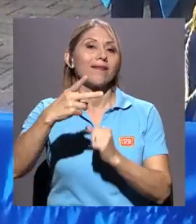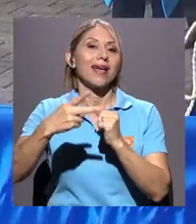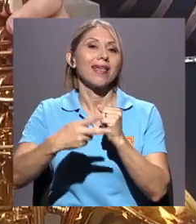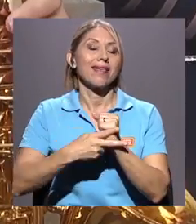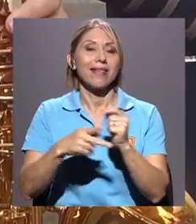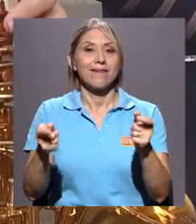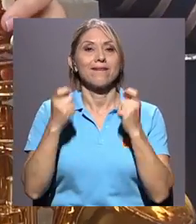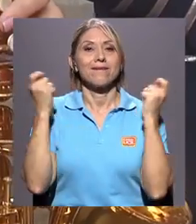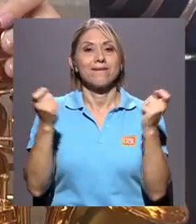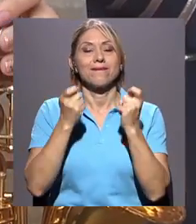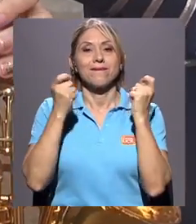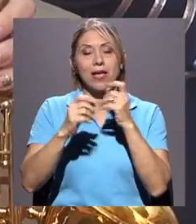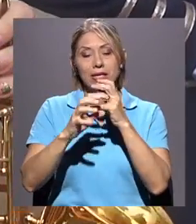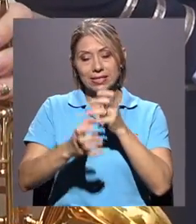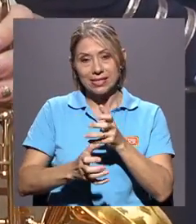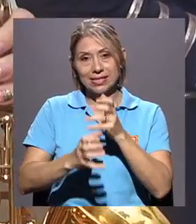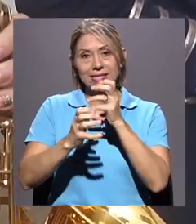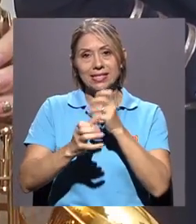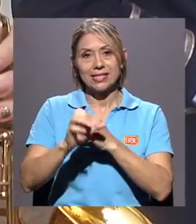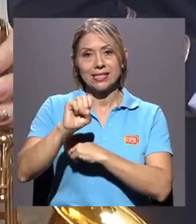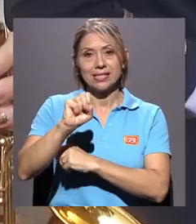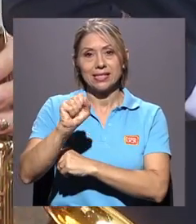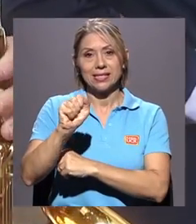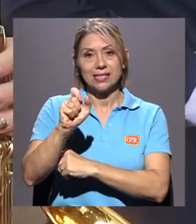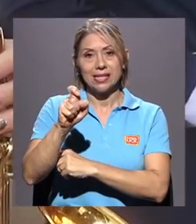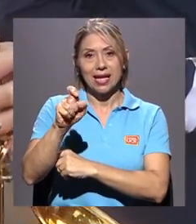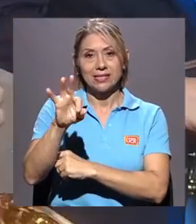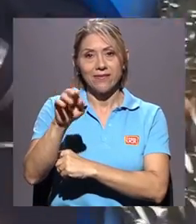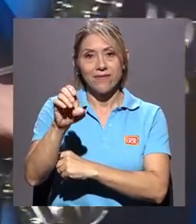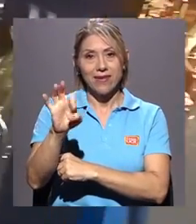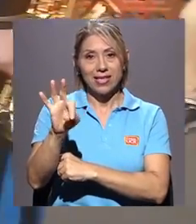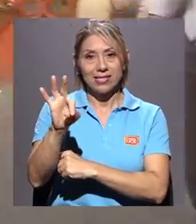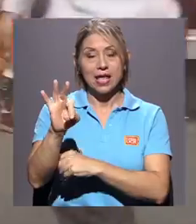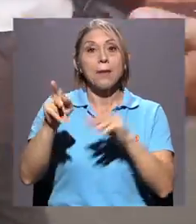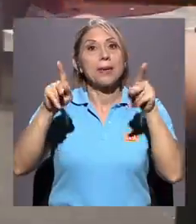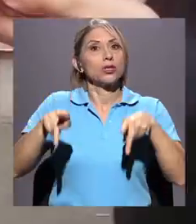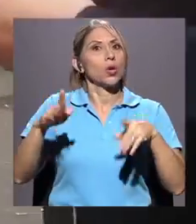Sax Fest reunió expositores de muy alto nivel y de países